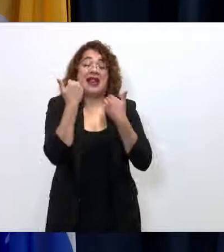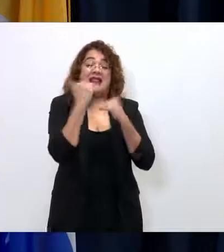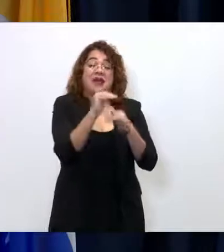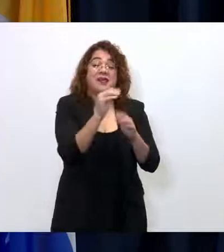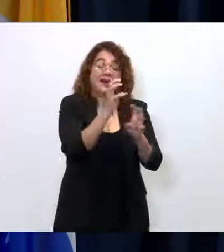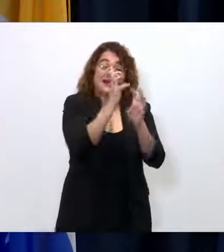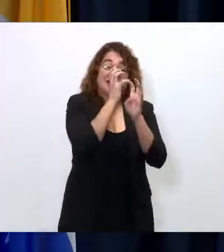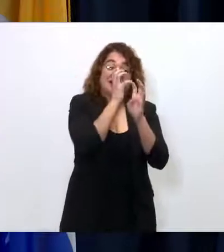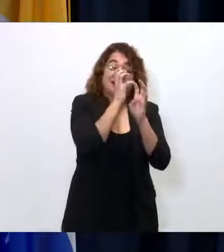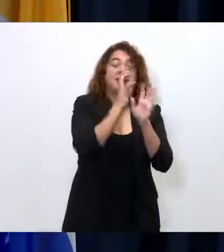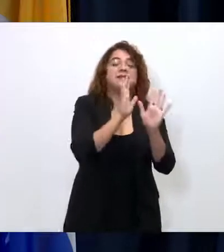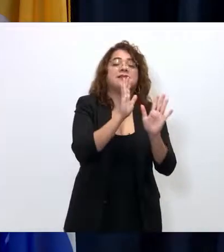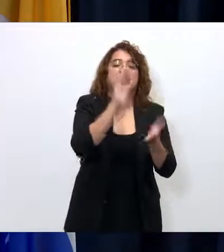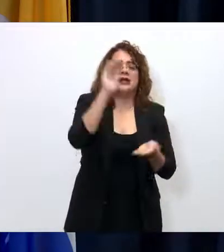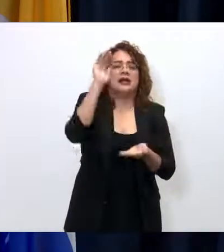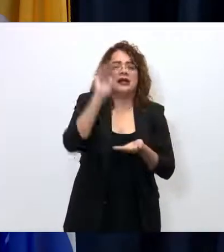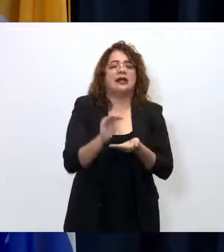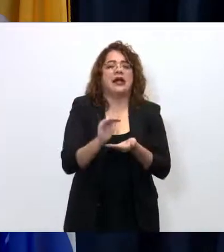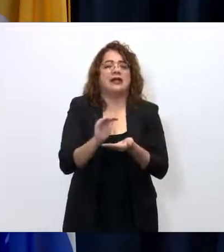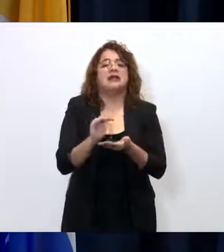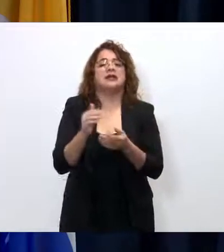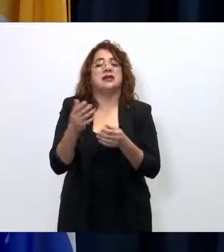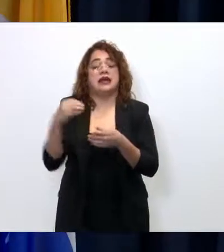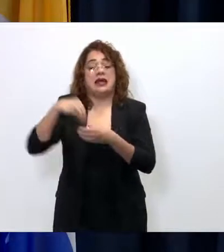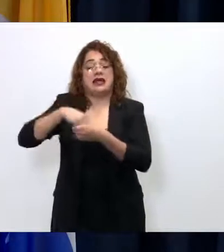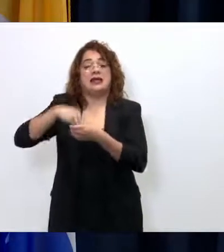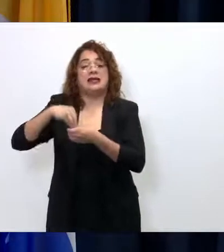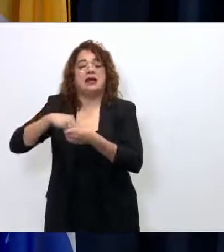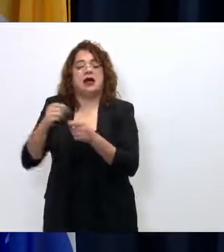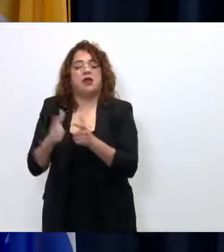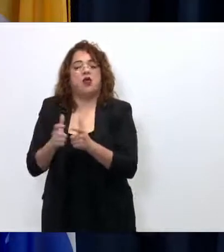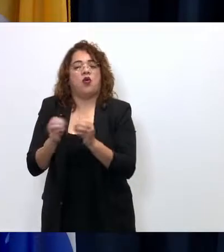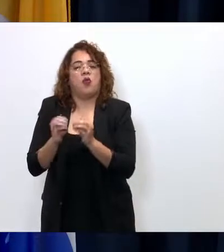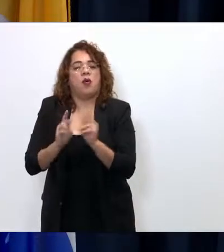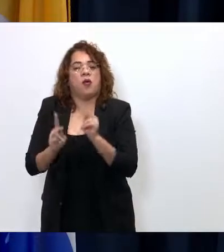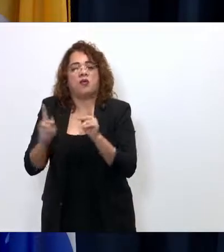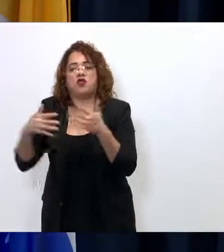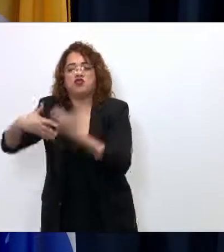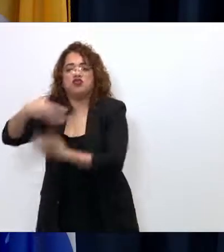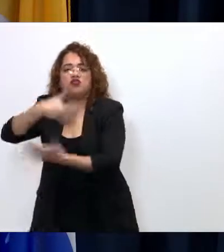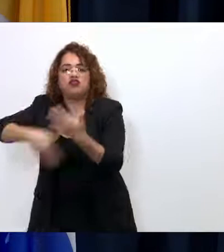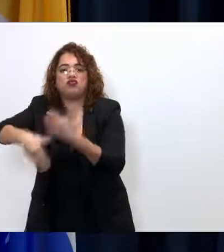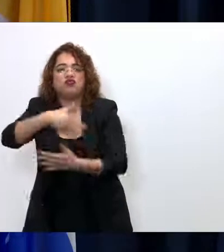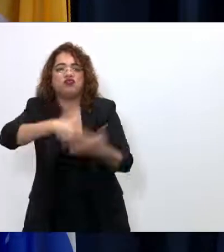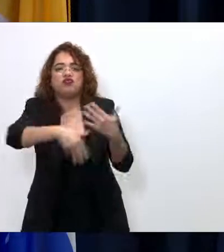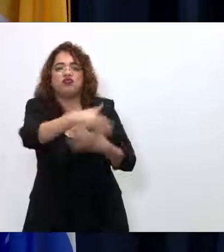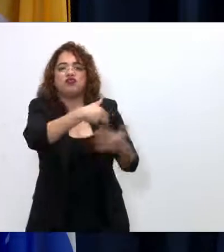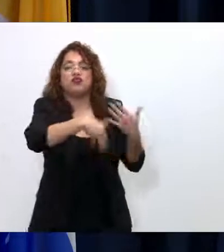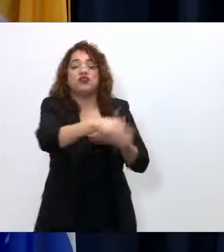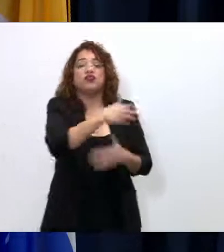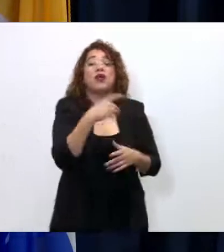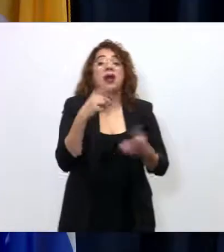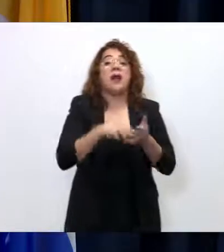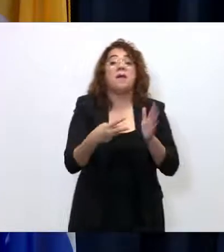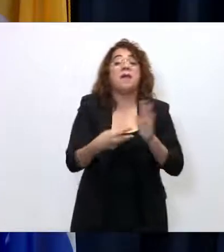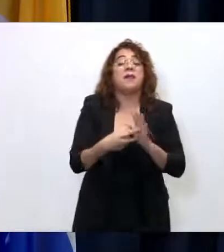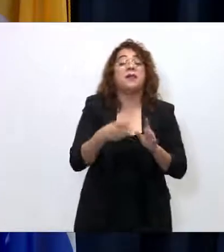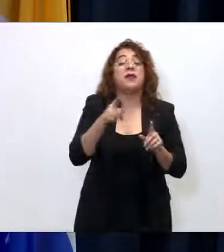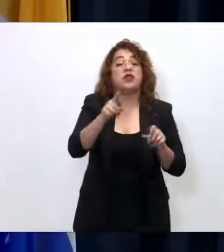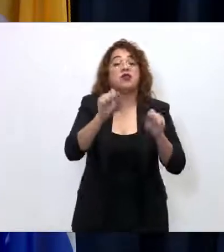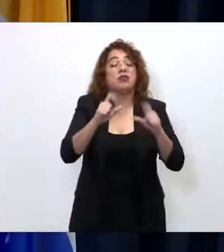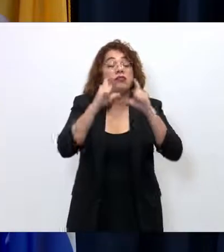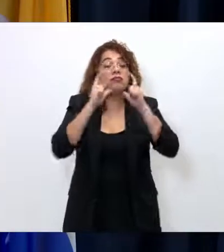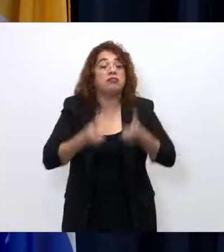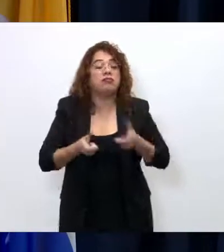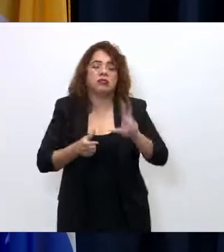de capacidad. Esto es una gran noticia, pero nuestro trabajo aún no ha terminado. En